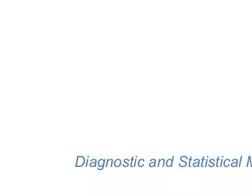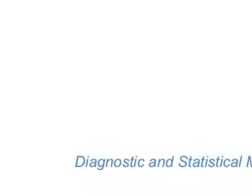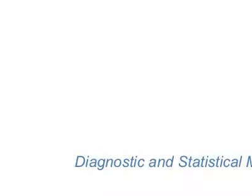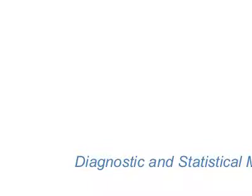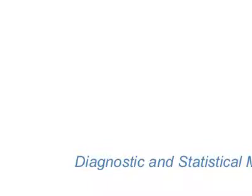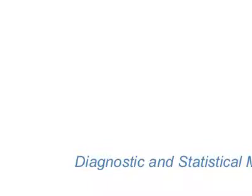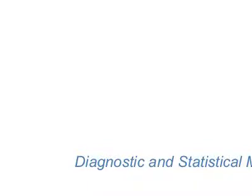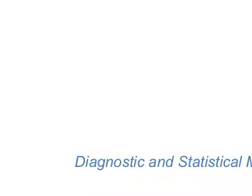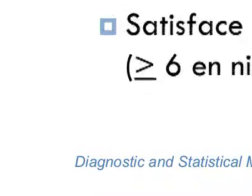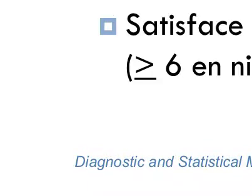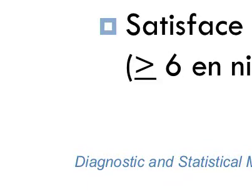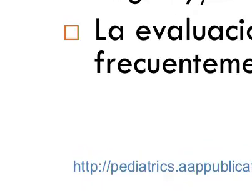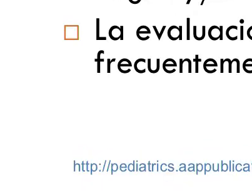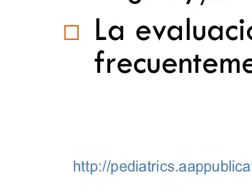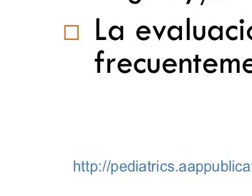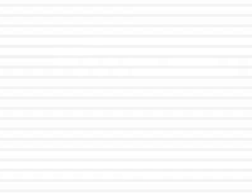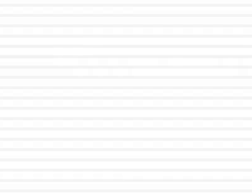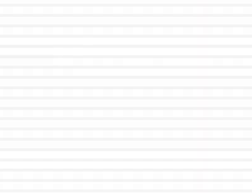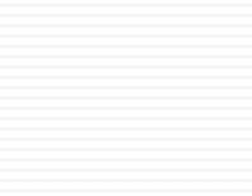de memoria.